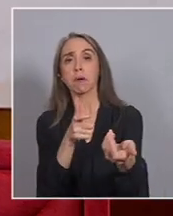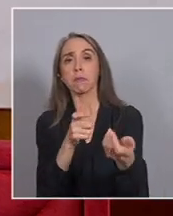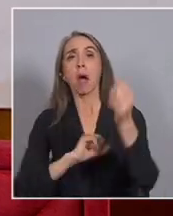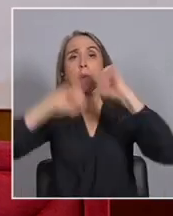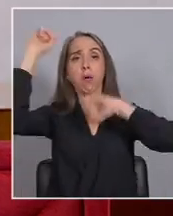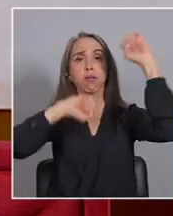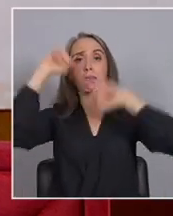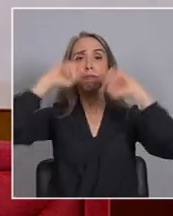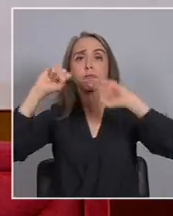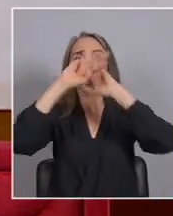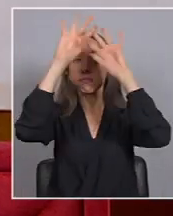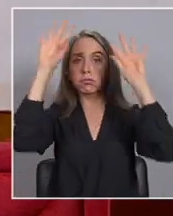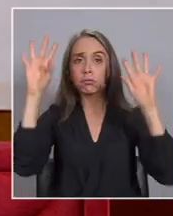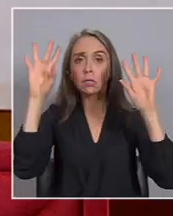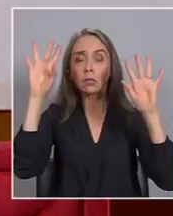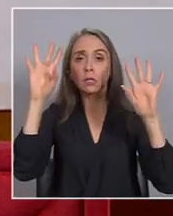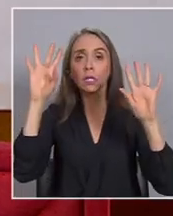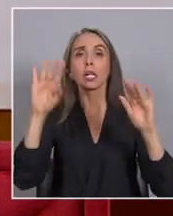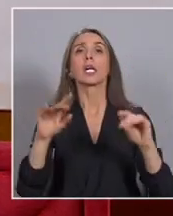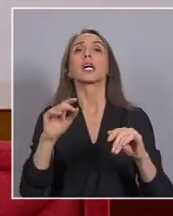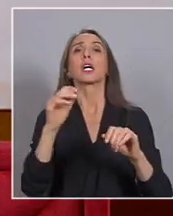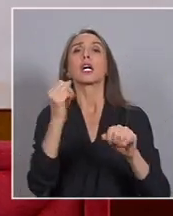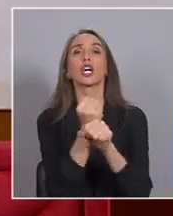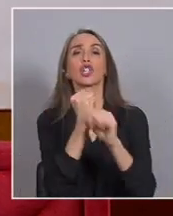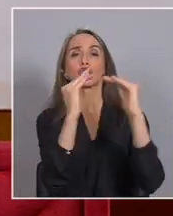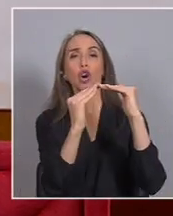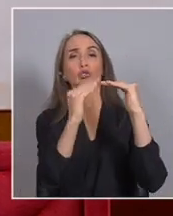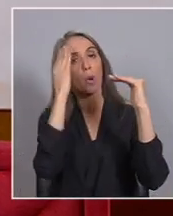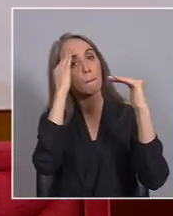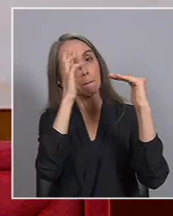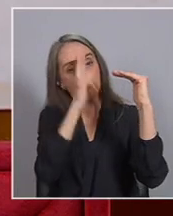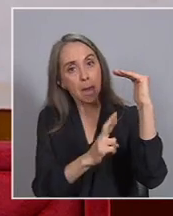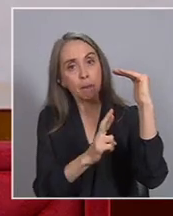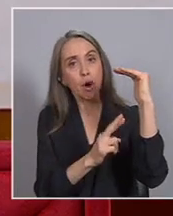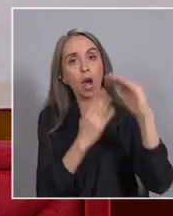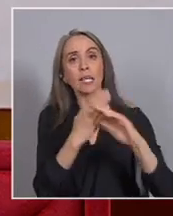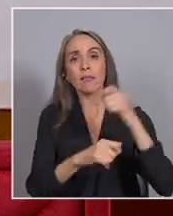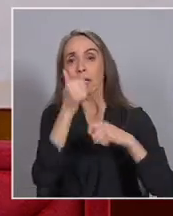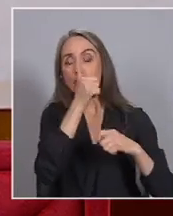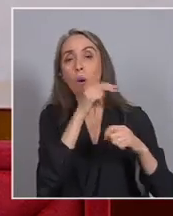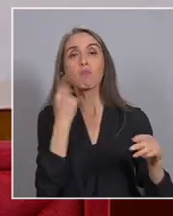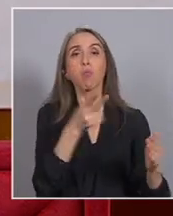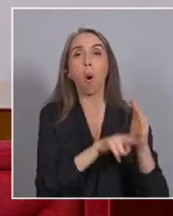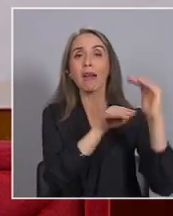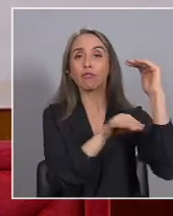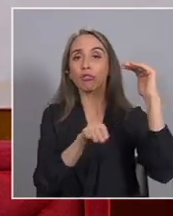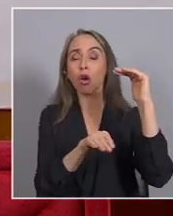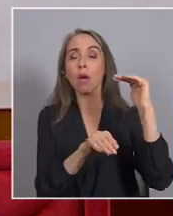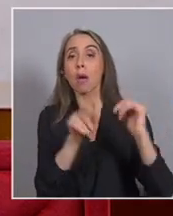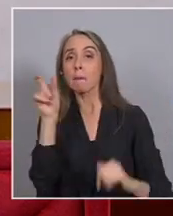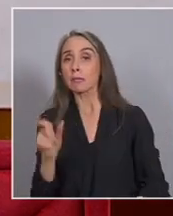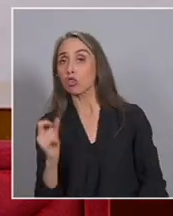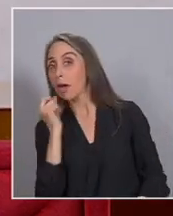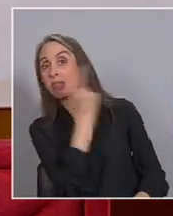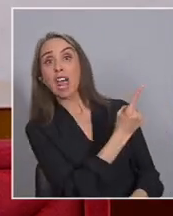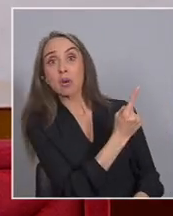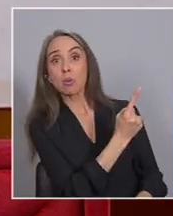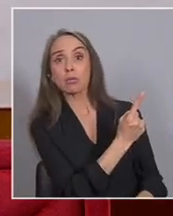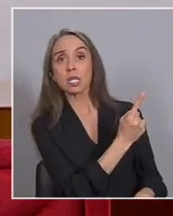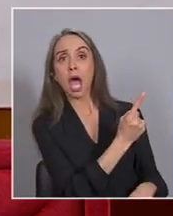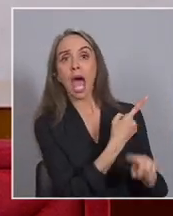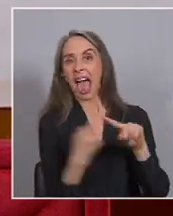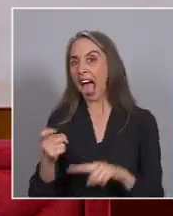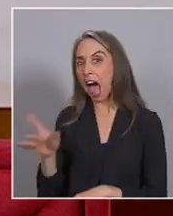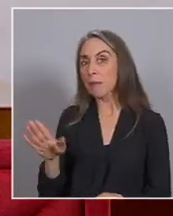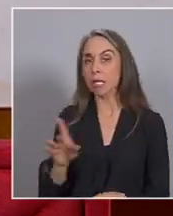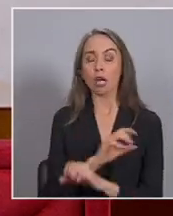fuegos artificiales, los memoriales narcos y las amenazas a quienes denuncian estos hechos no son tolerables.